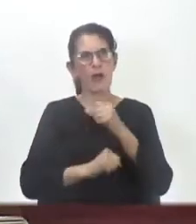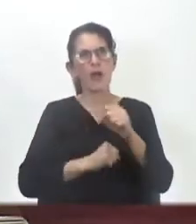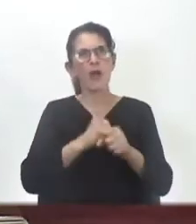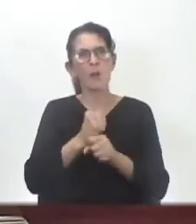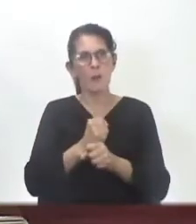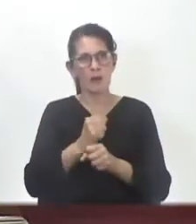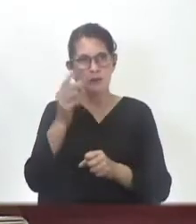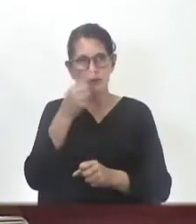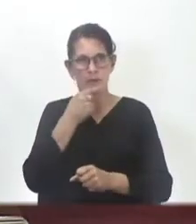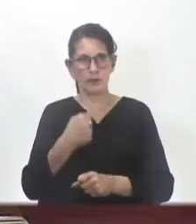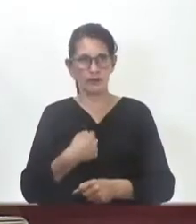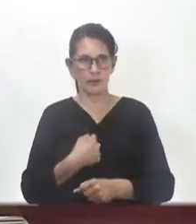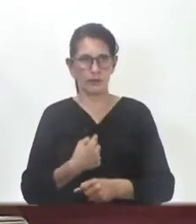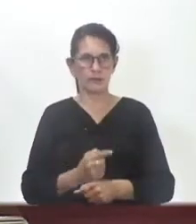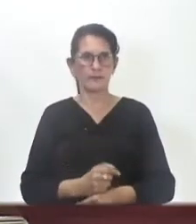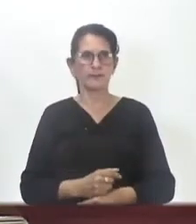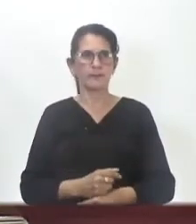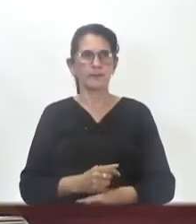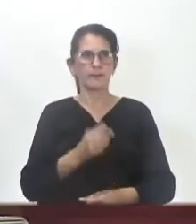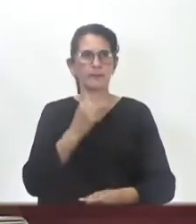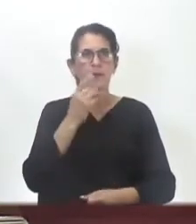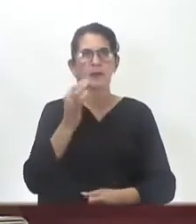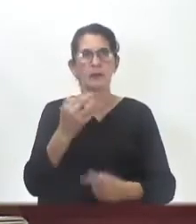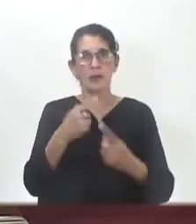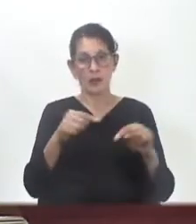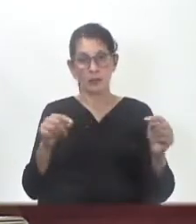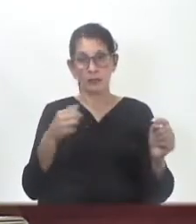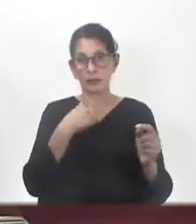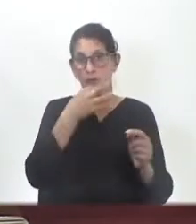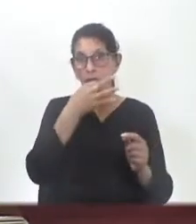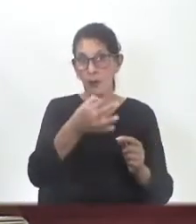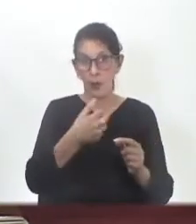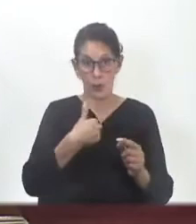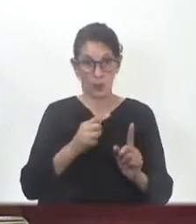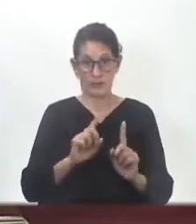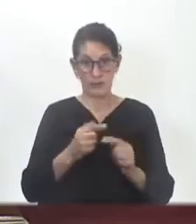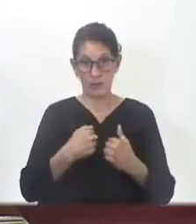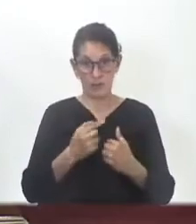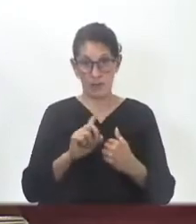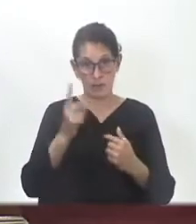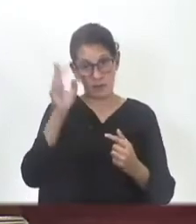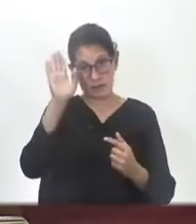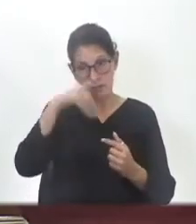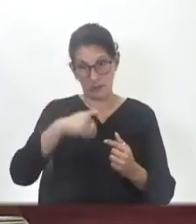el comisionado. Quiero aclarar que las palabras que estoy diciendo no son mías, son del comisionado.